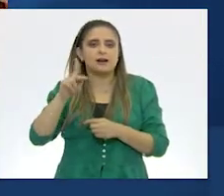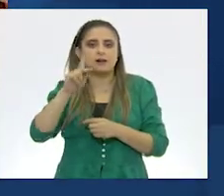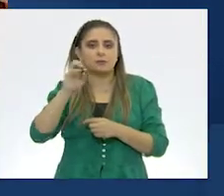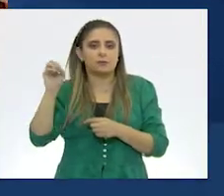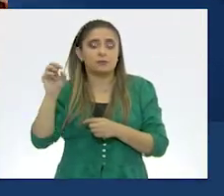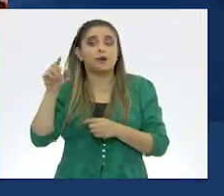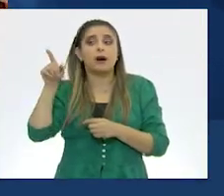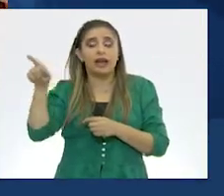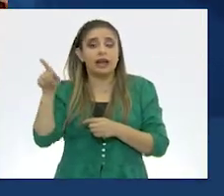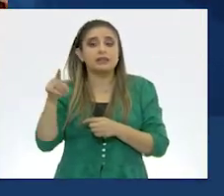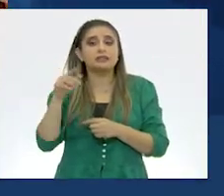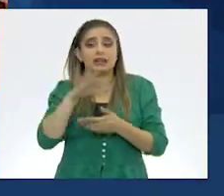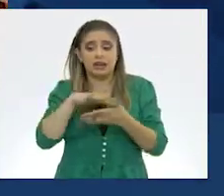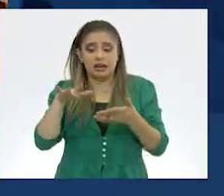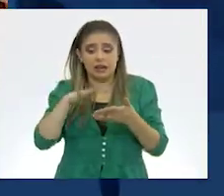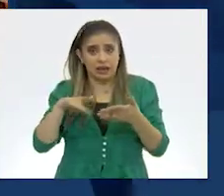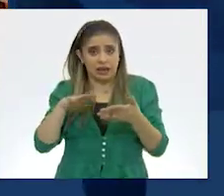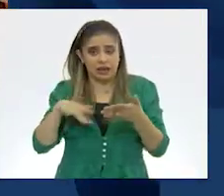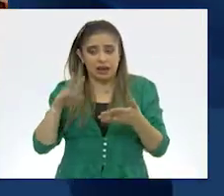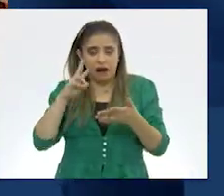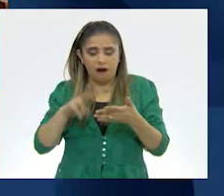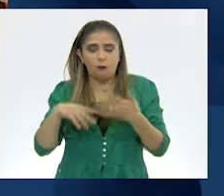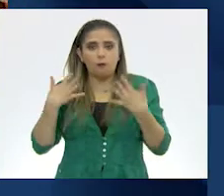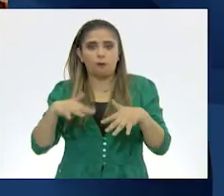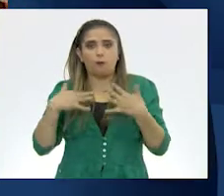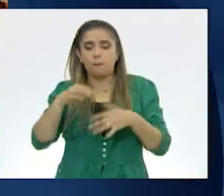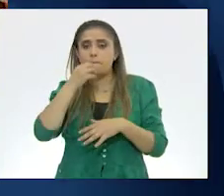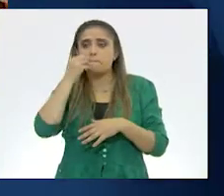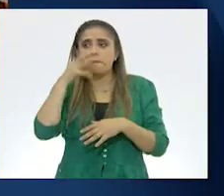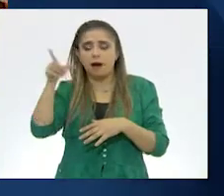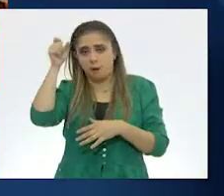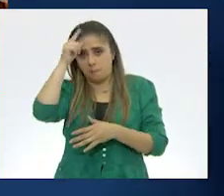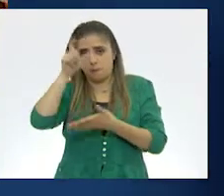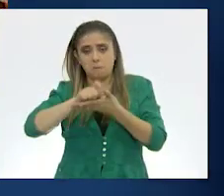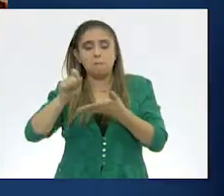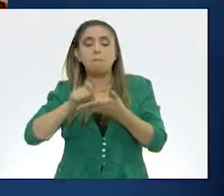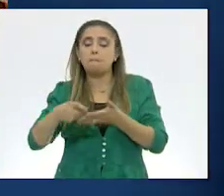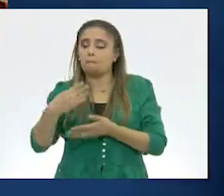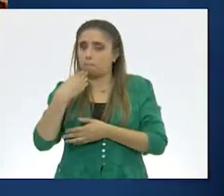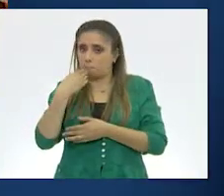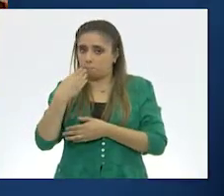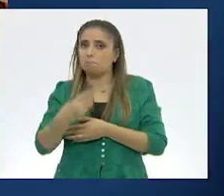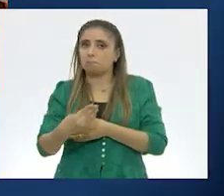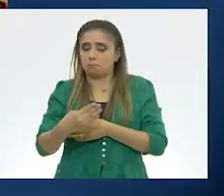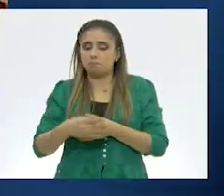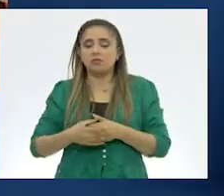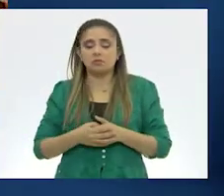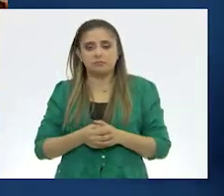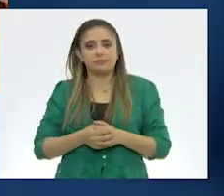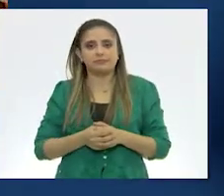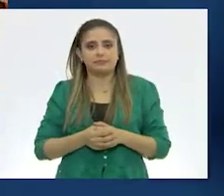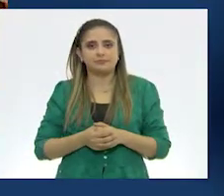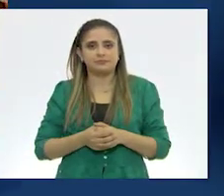extraordinarias, y te recomiendo en especial el cuento Un corazón delator, que pues da cuenta